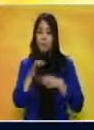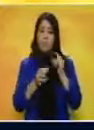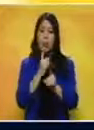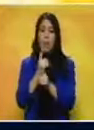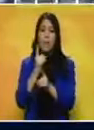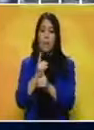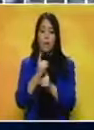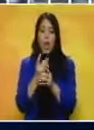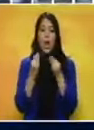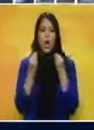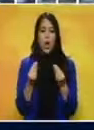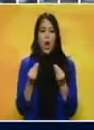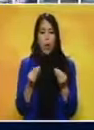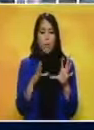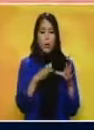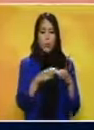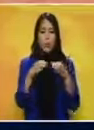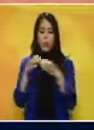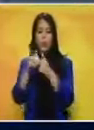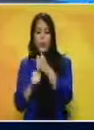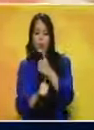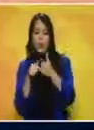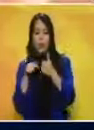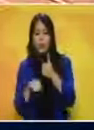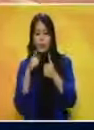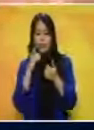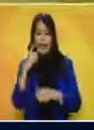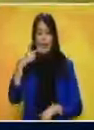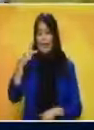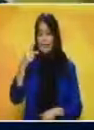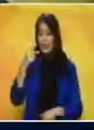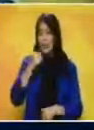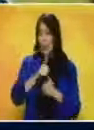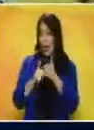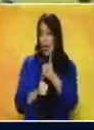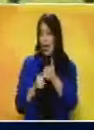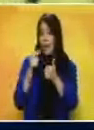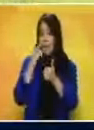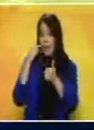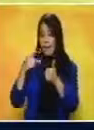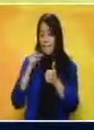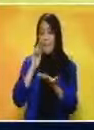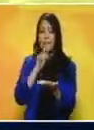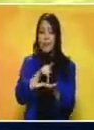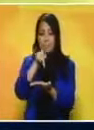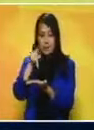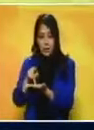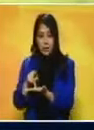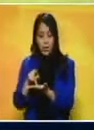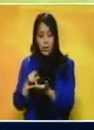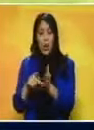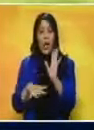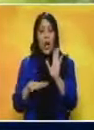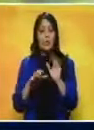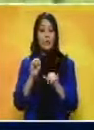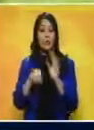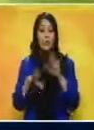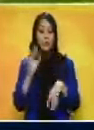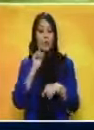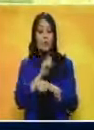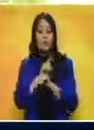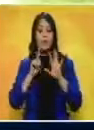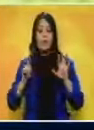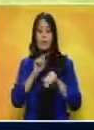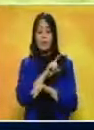se reestructurará las categorías menores para que las segundas edades tengan participación con la ampliación a sub-15,